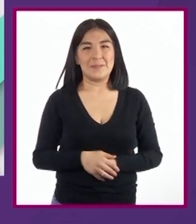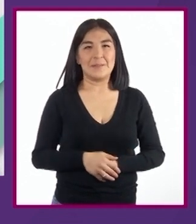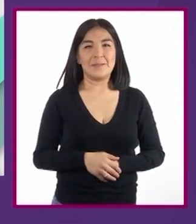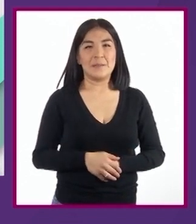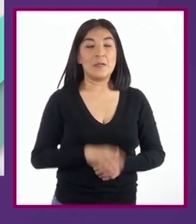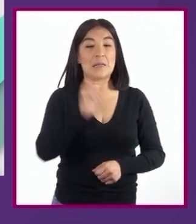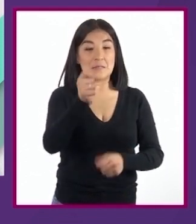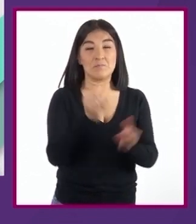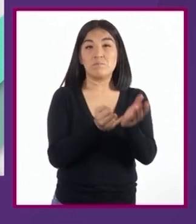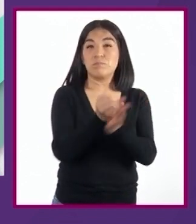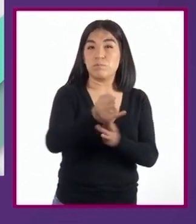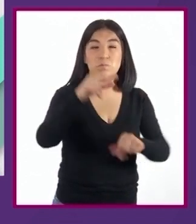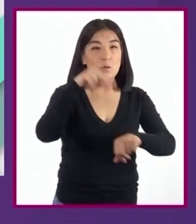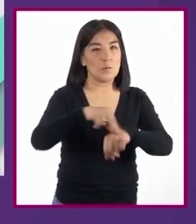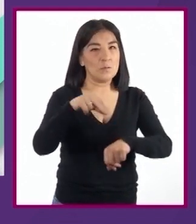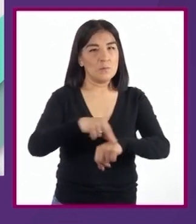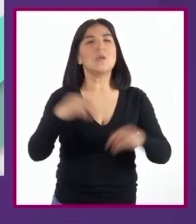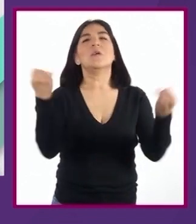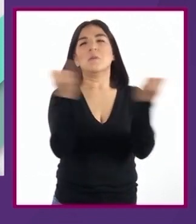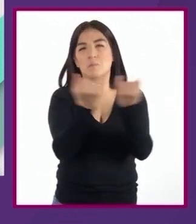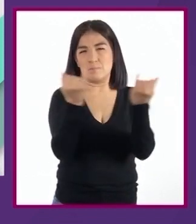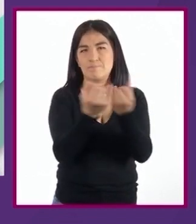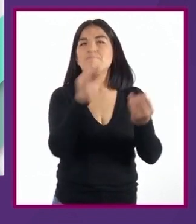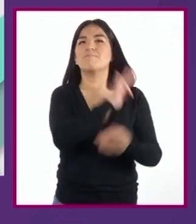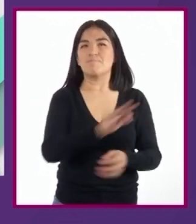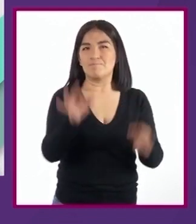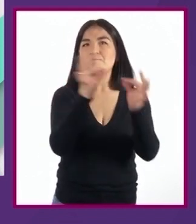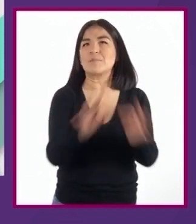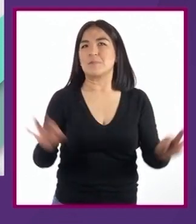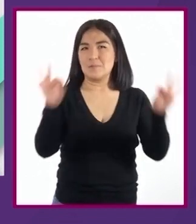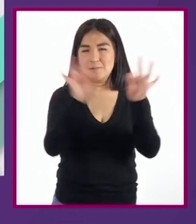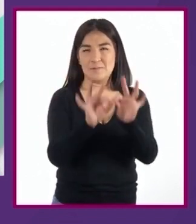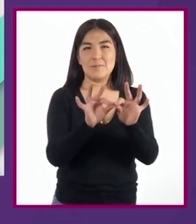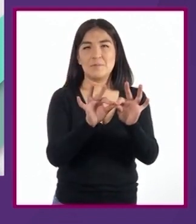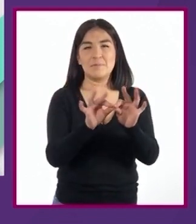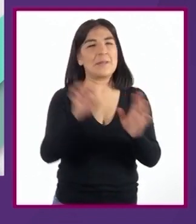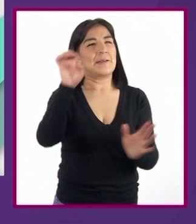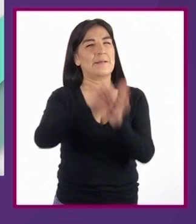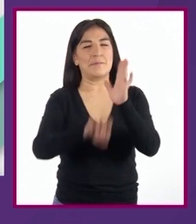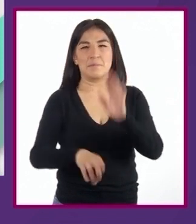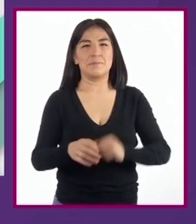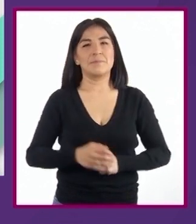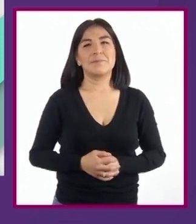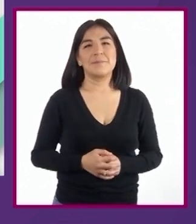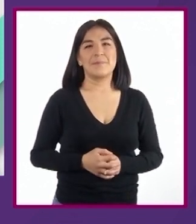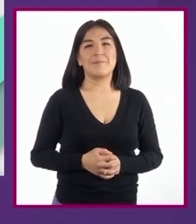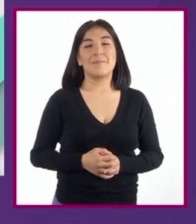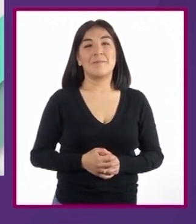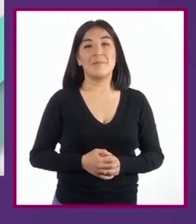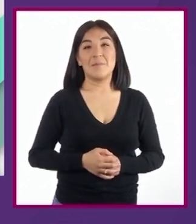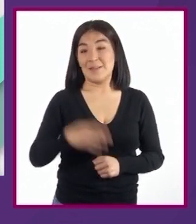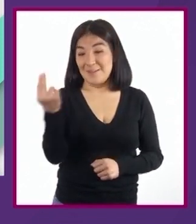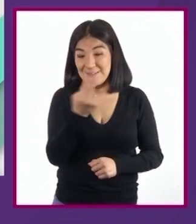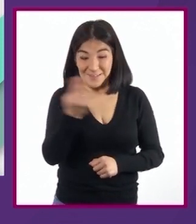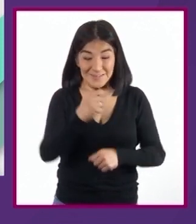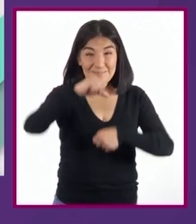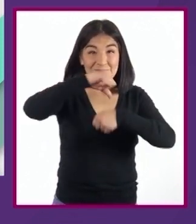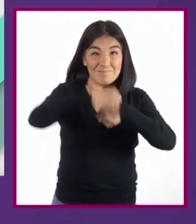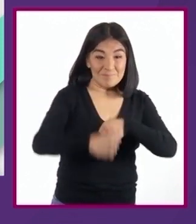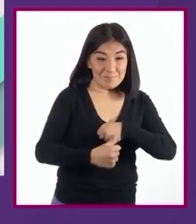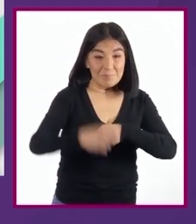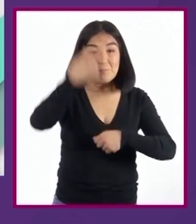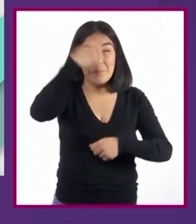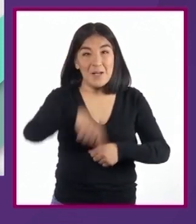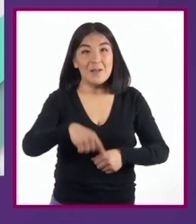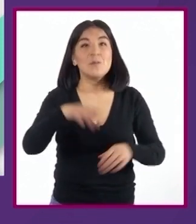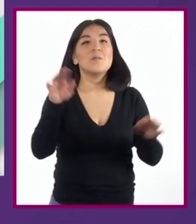decisiones médicas, la probabilidad también puede ser importante. Si les dicen que es necesaria una cirugía para conocer la